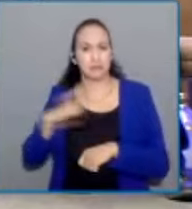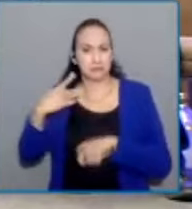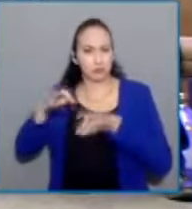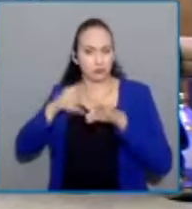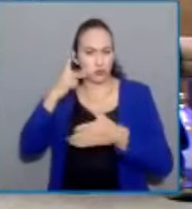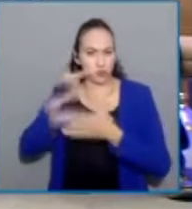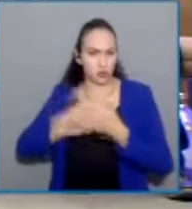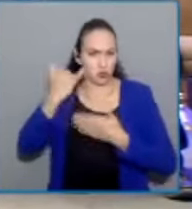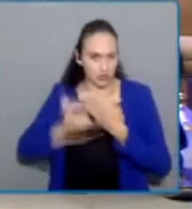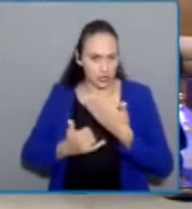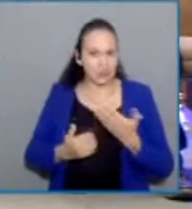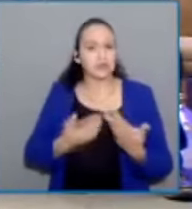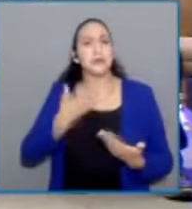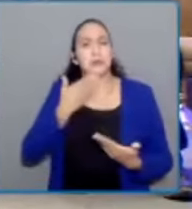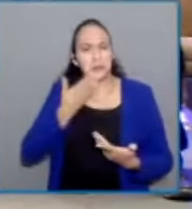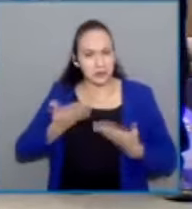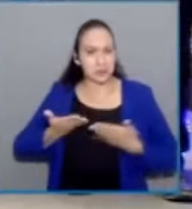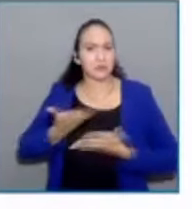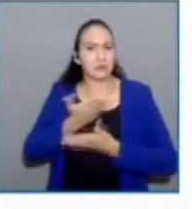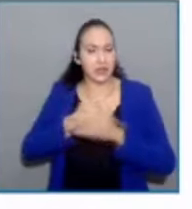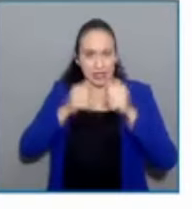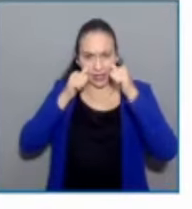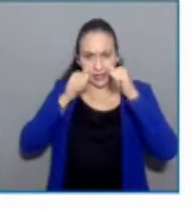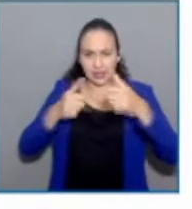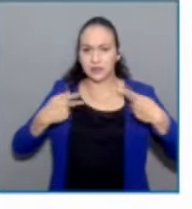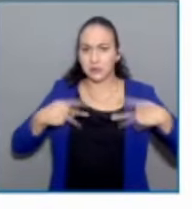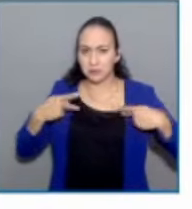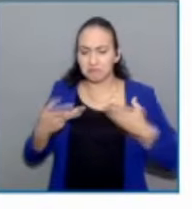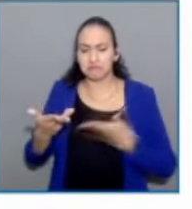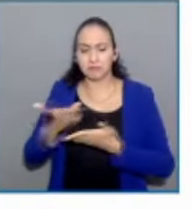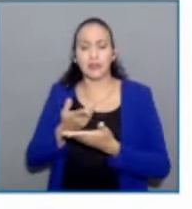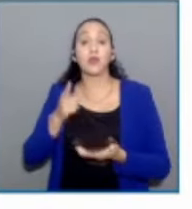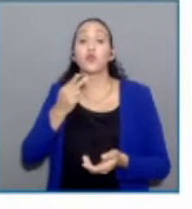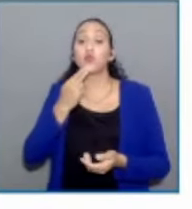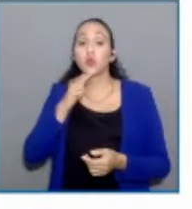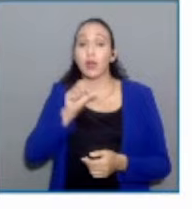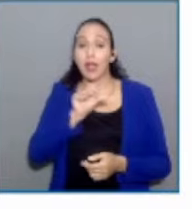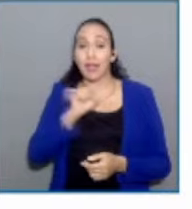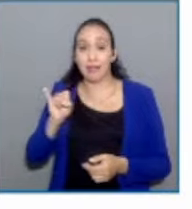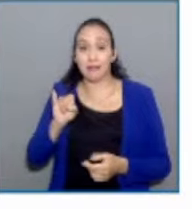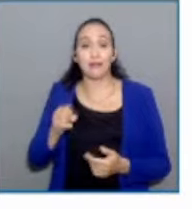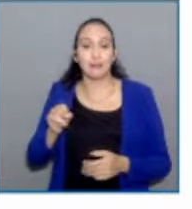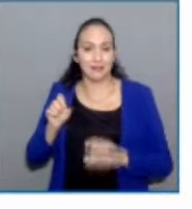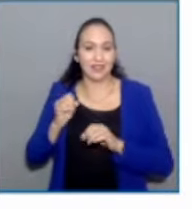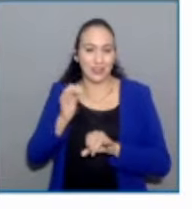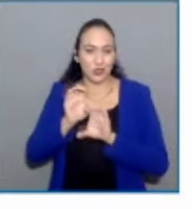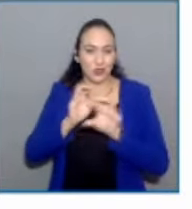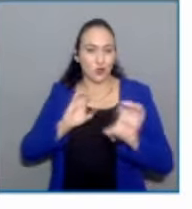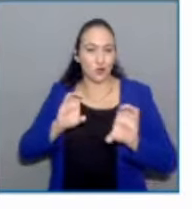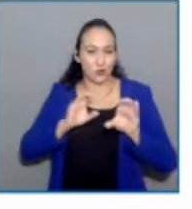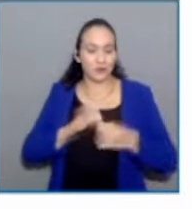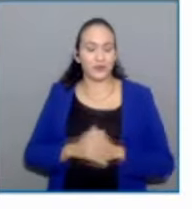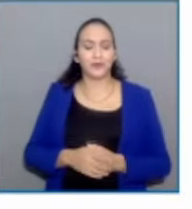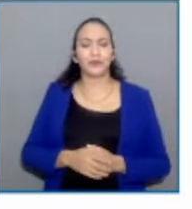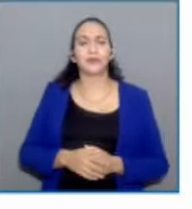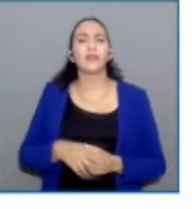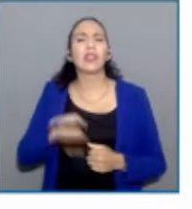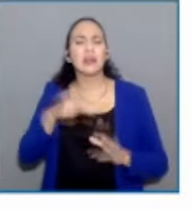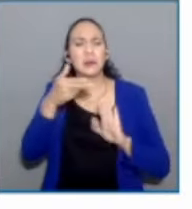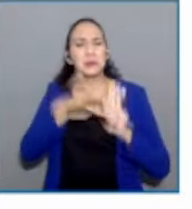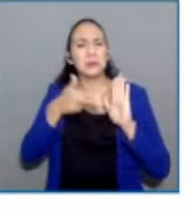gubernamentales y atención a la ciudadanía explicó que Sor Juana Es una herramienta de Inteligencia